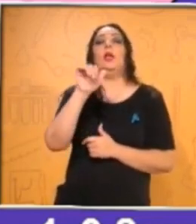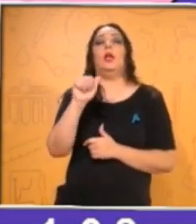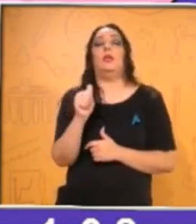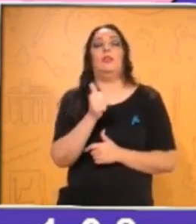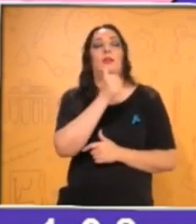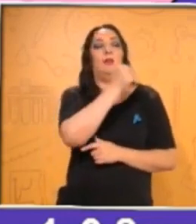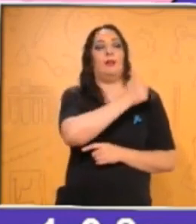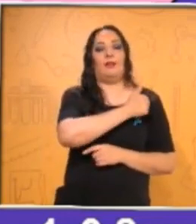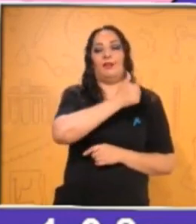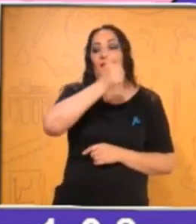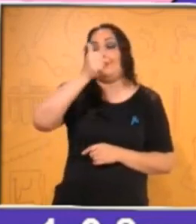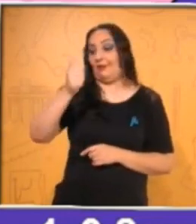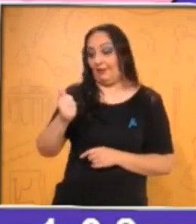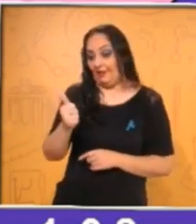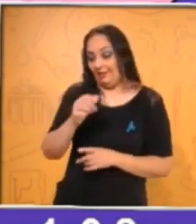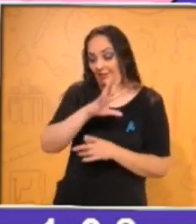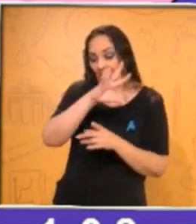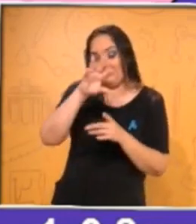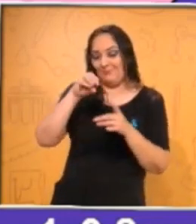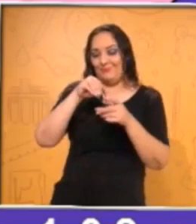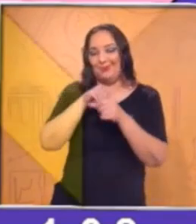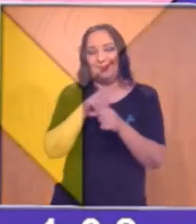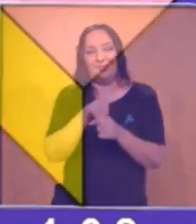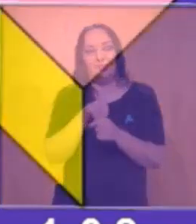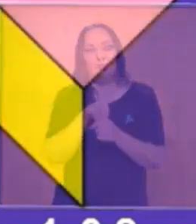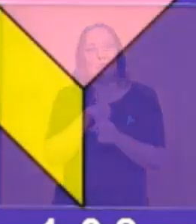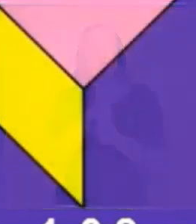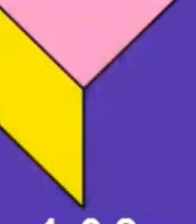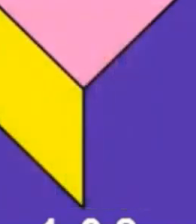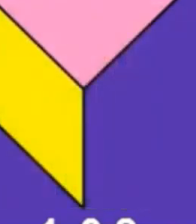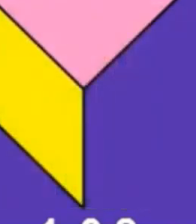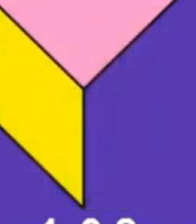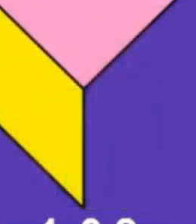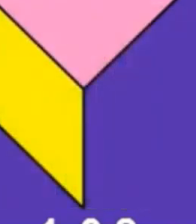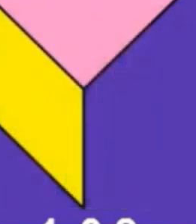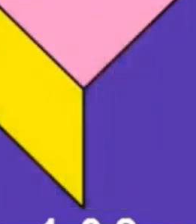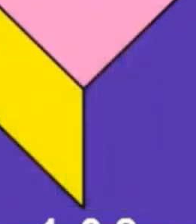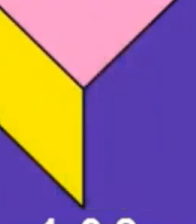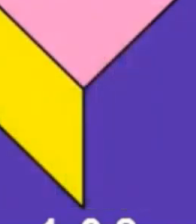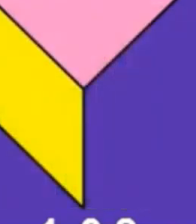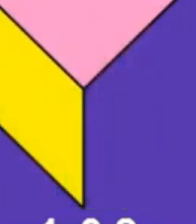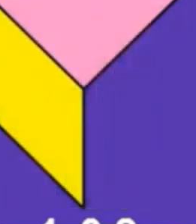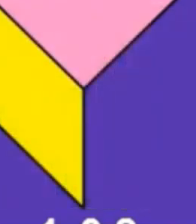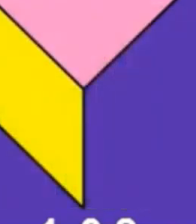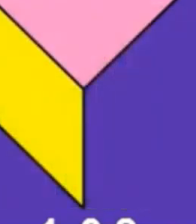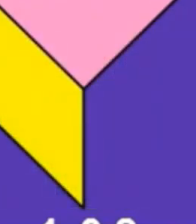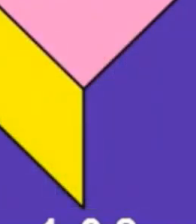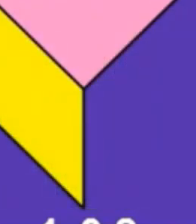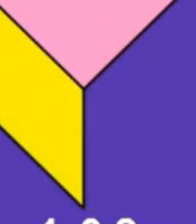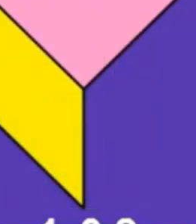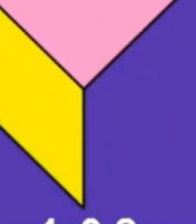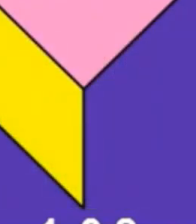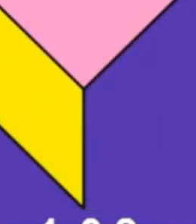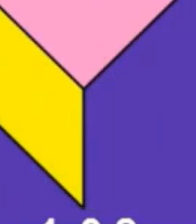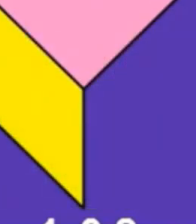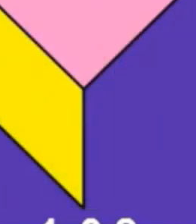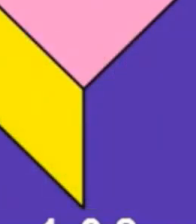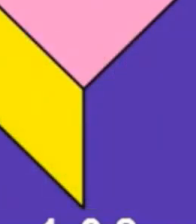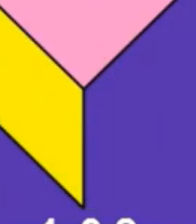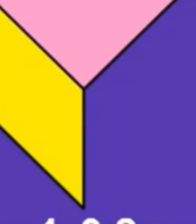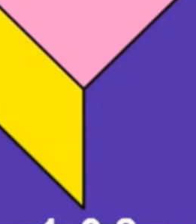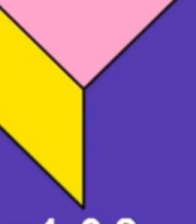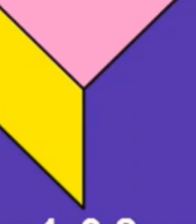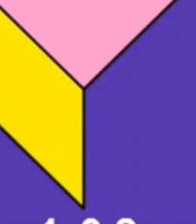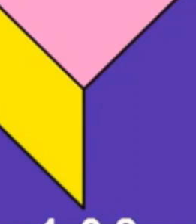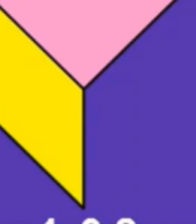de las figuras, el área total. Entonces, ese va a ser una actividad que, la verdad, hacer el tangram